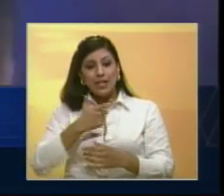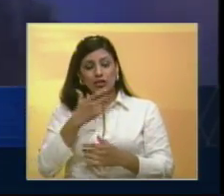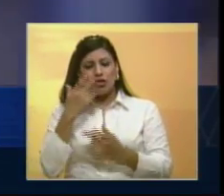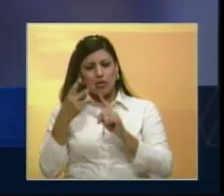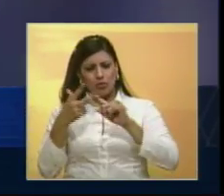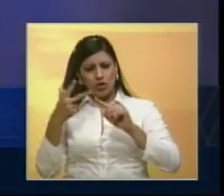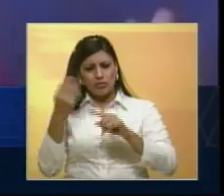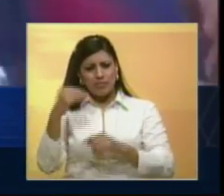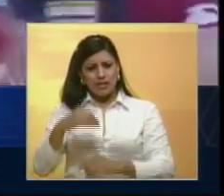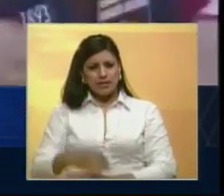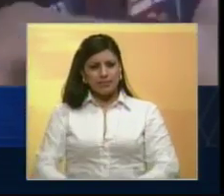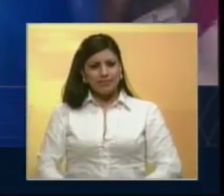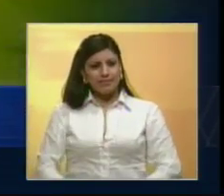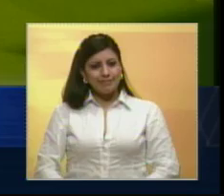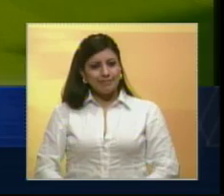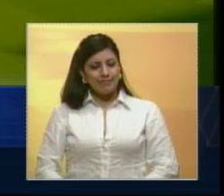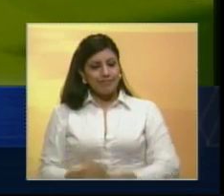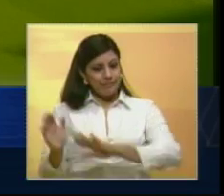y Suso.